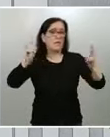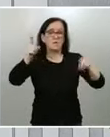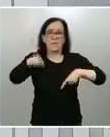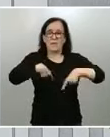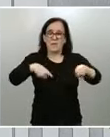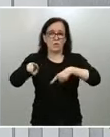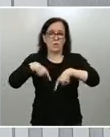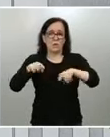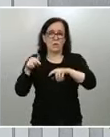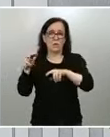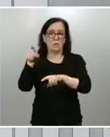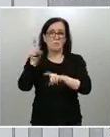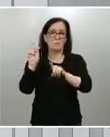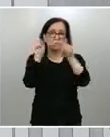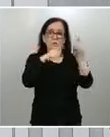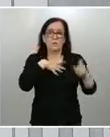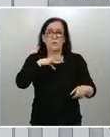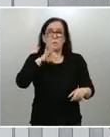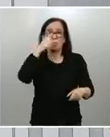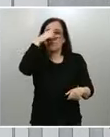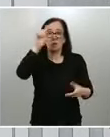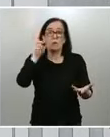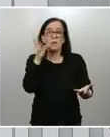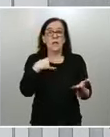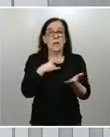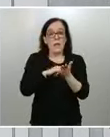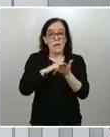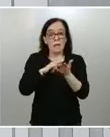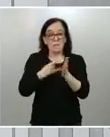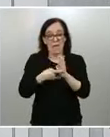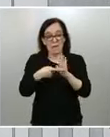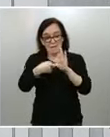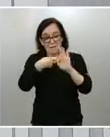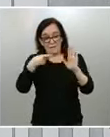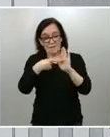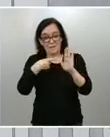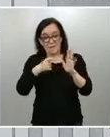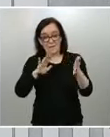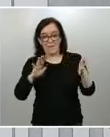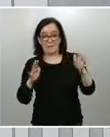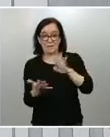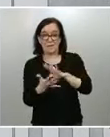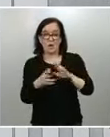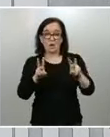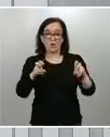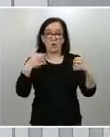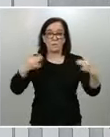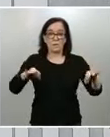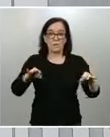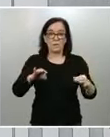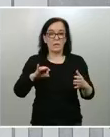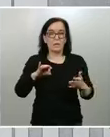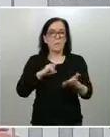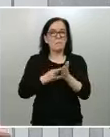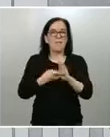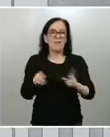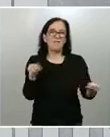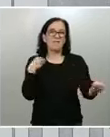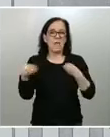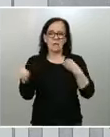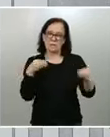cuándo se va a producir por eso nuestro plan de desescalada nuestro plan de transición a la nueva normalidad es un plan flexible y